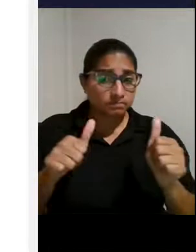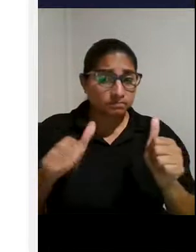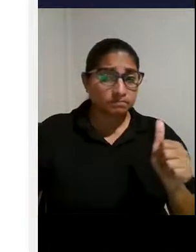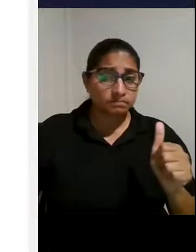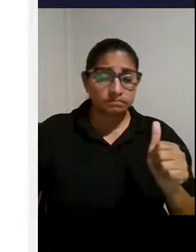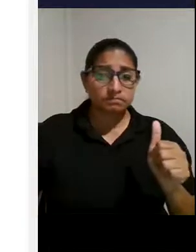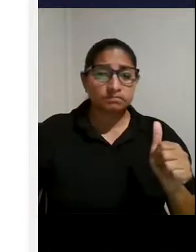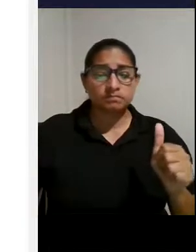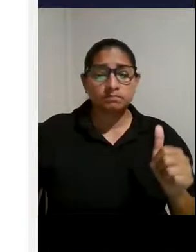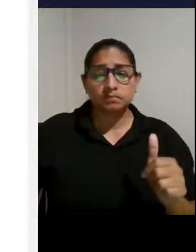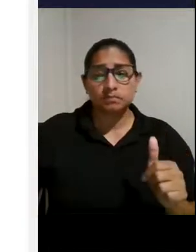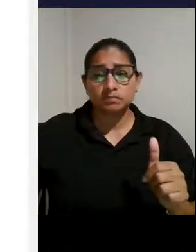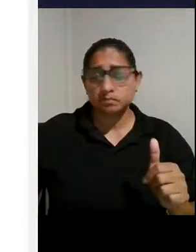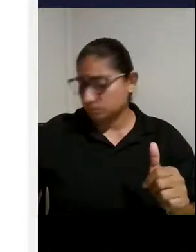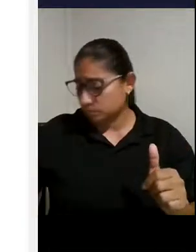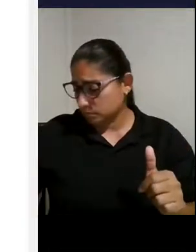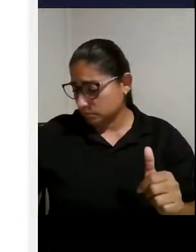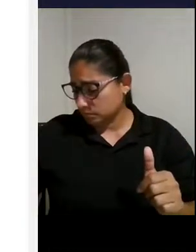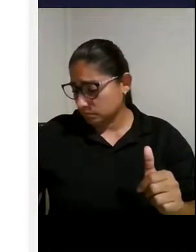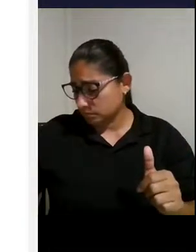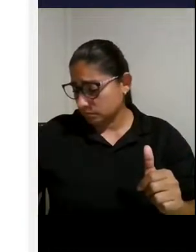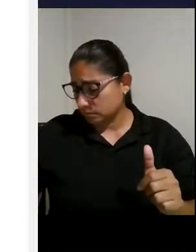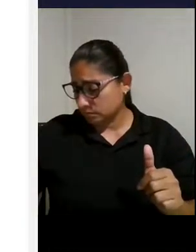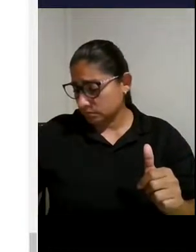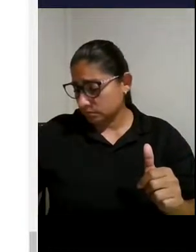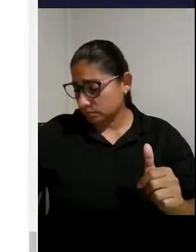Sí. Ok. Buenas De mi noches. parte,